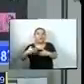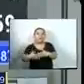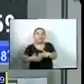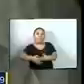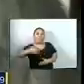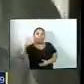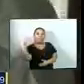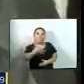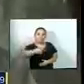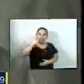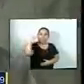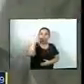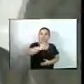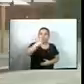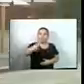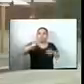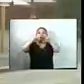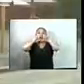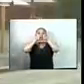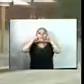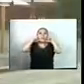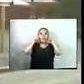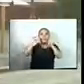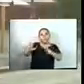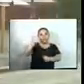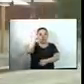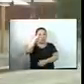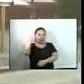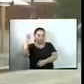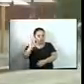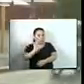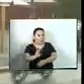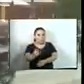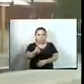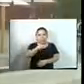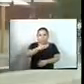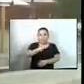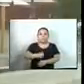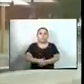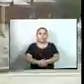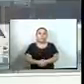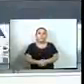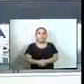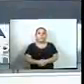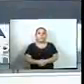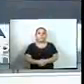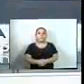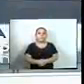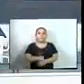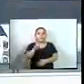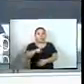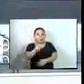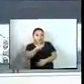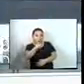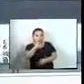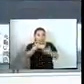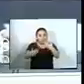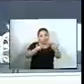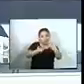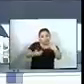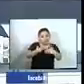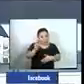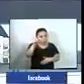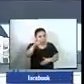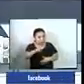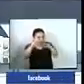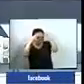obligatorio el uso de mascarilla Ya le contamos más Vamos al detalle de las noticias Hoy en